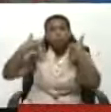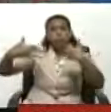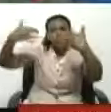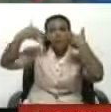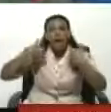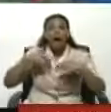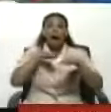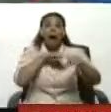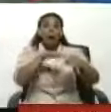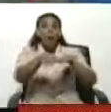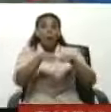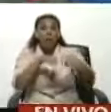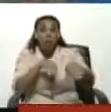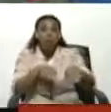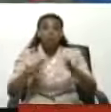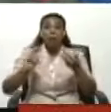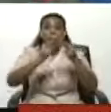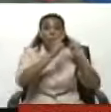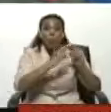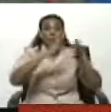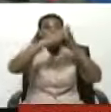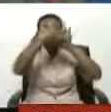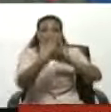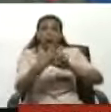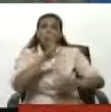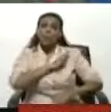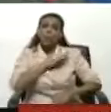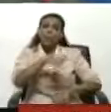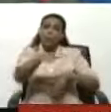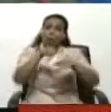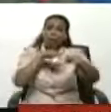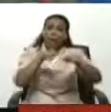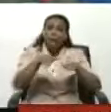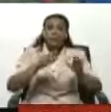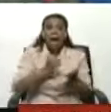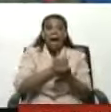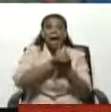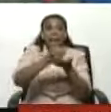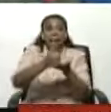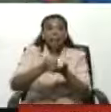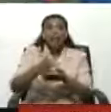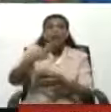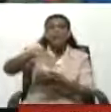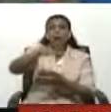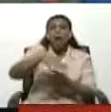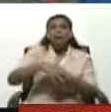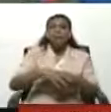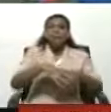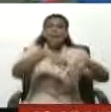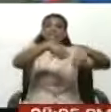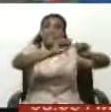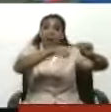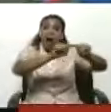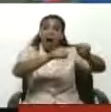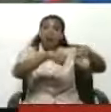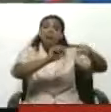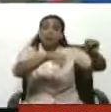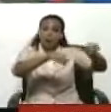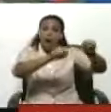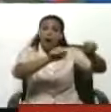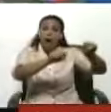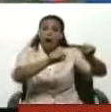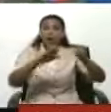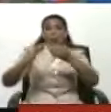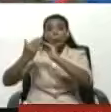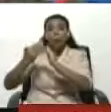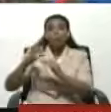a Cogedes, presidente. Estuvimos en una comuna, en un barrio popular, hicimos una entrega de créditos y ¿en después qué una parte, marcha. ¿En San Carlos? Estuvimos en San Carlos, en la